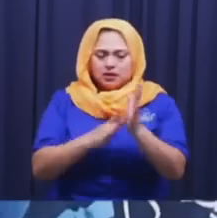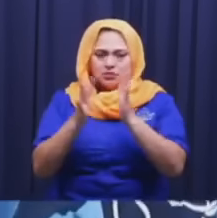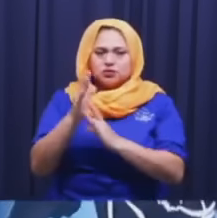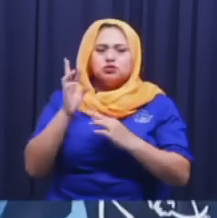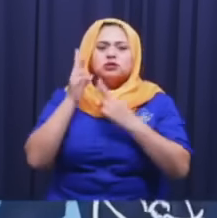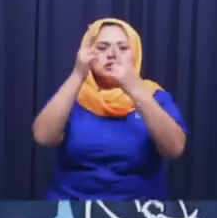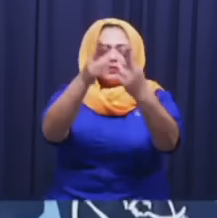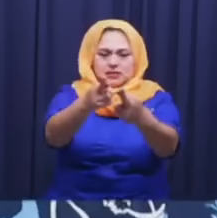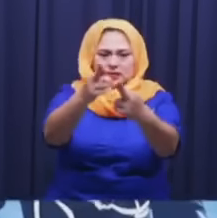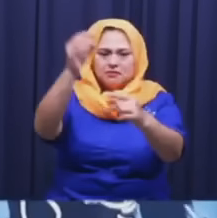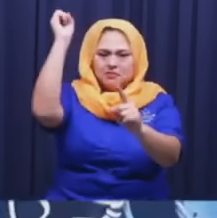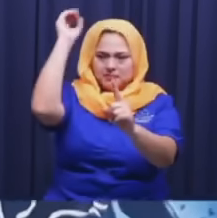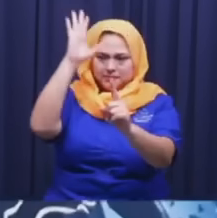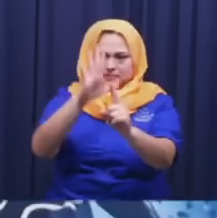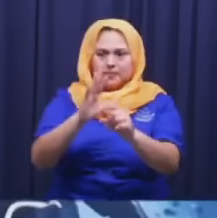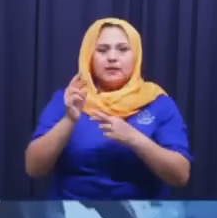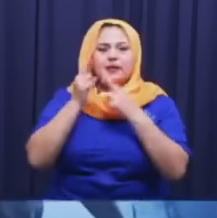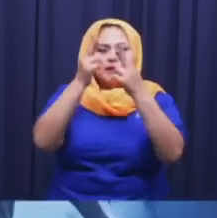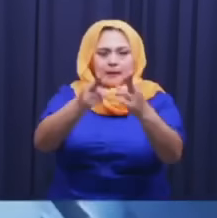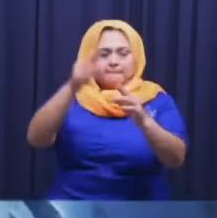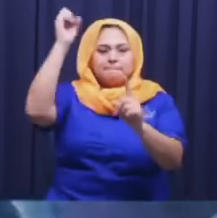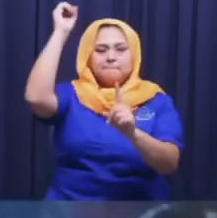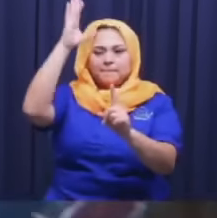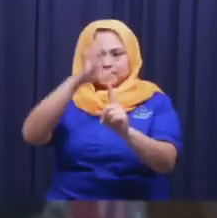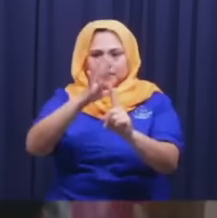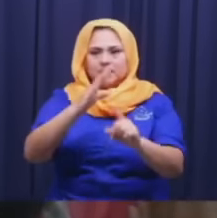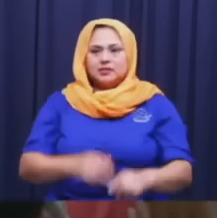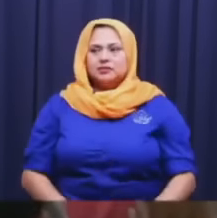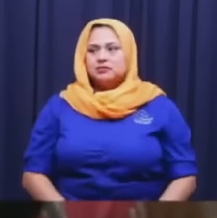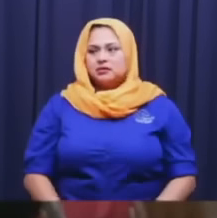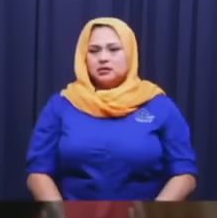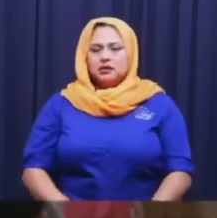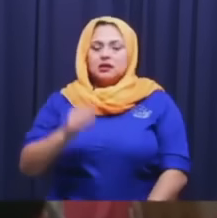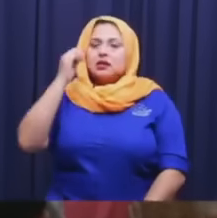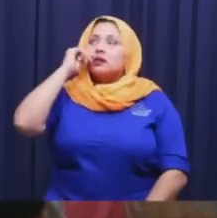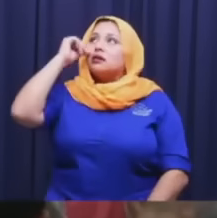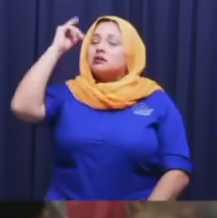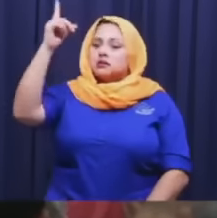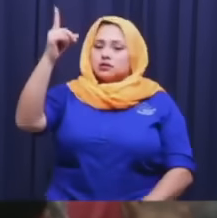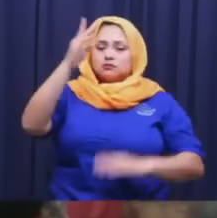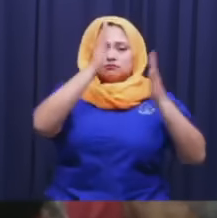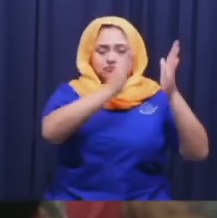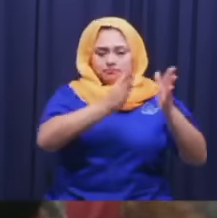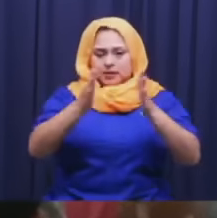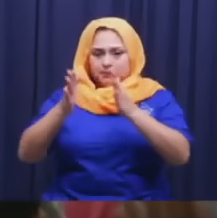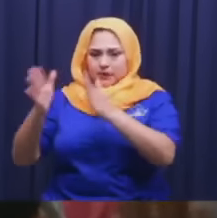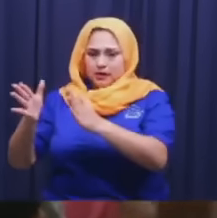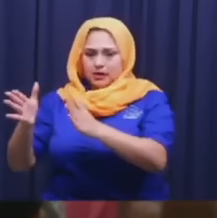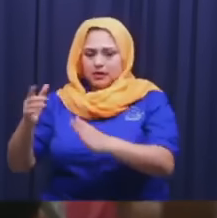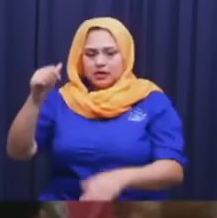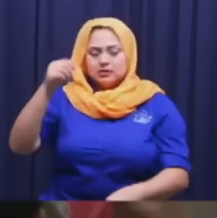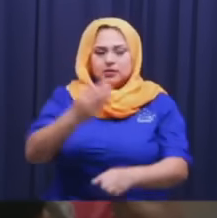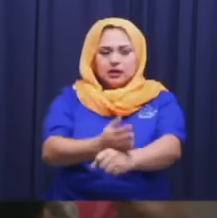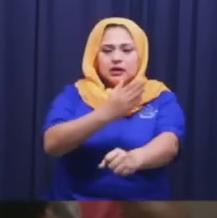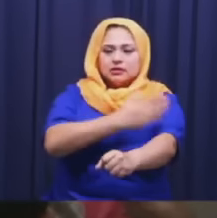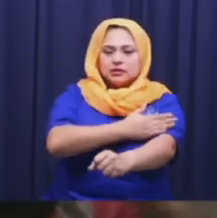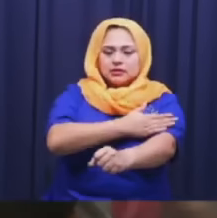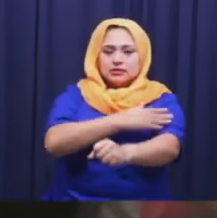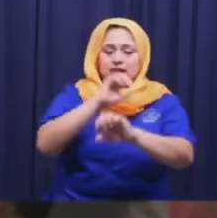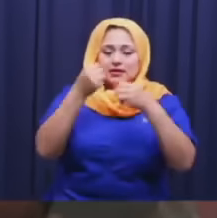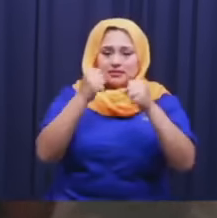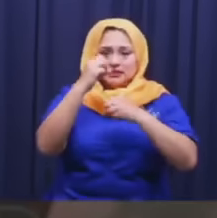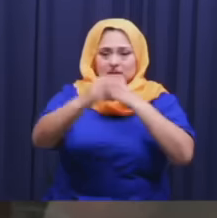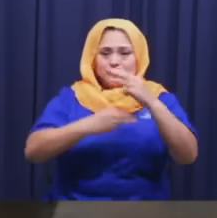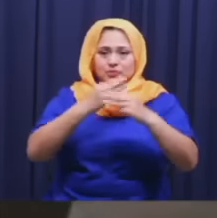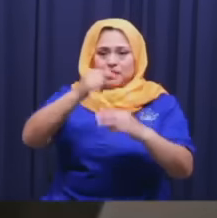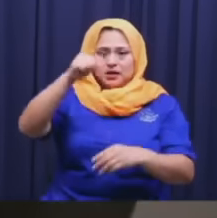recibe la bendición. Recibe la bendición que el Señor ha preparado desde antes de la fundación del mundo para